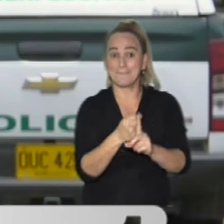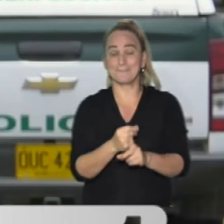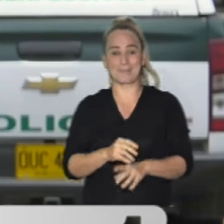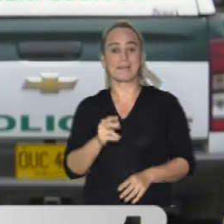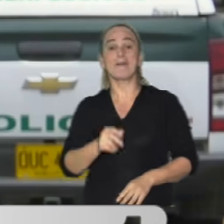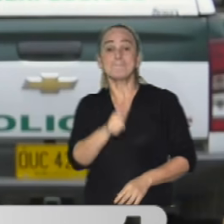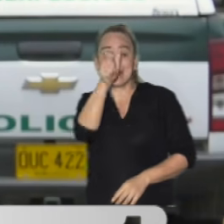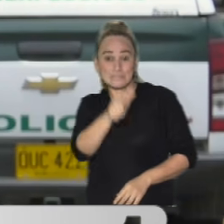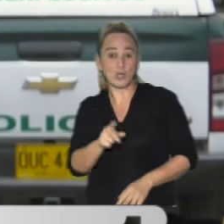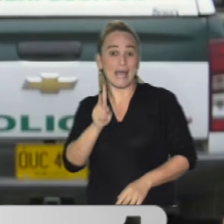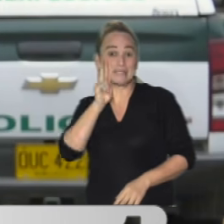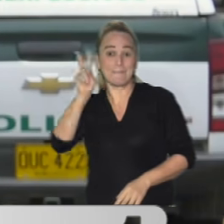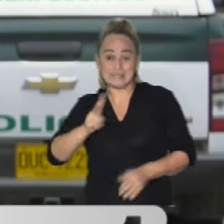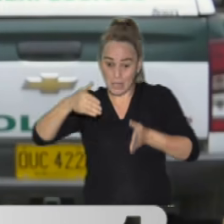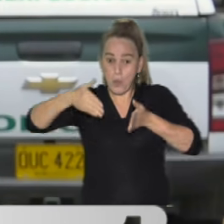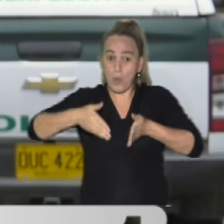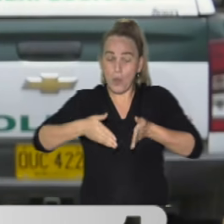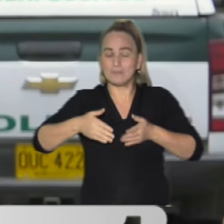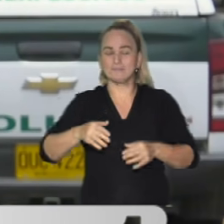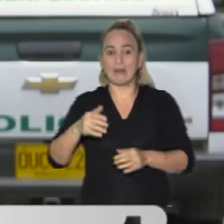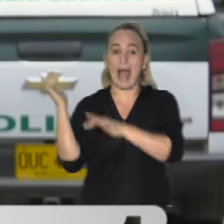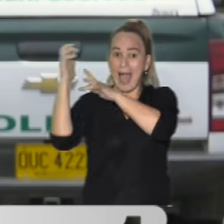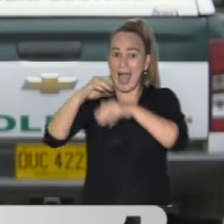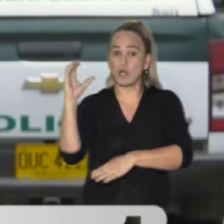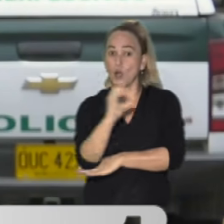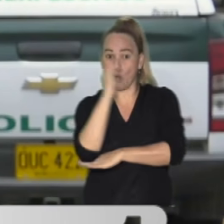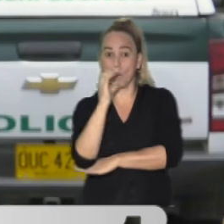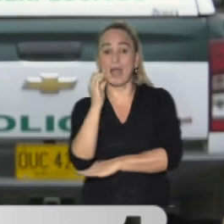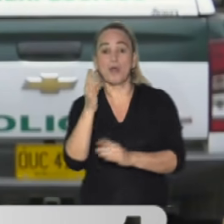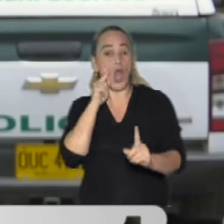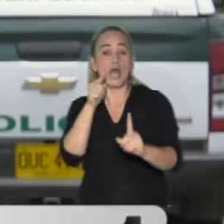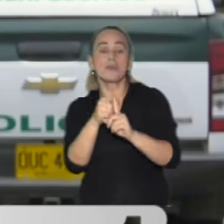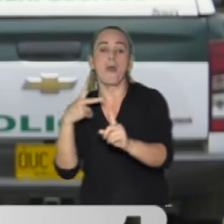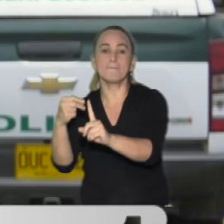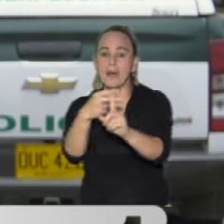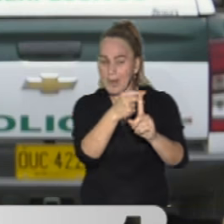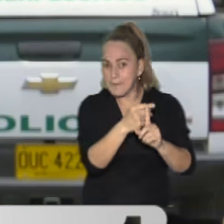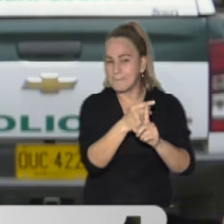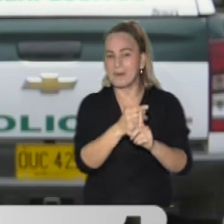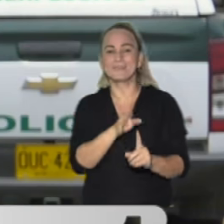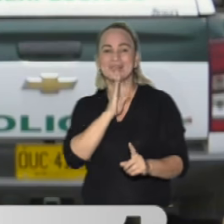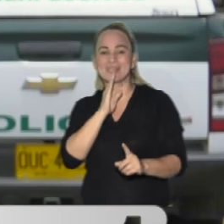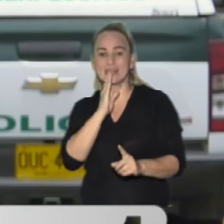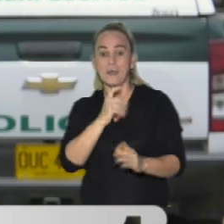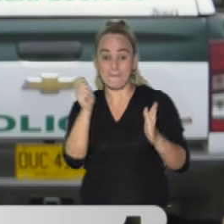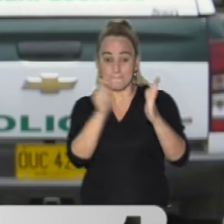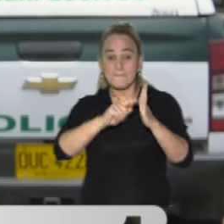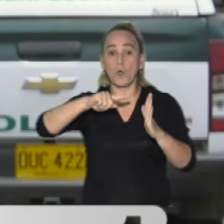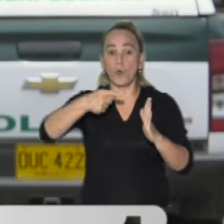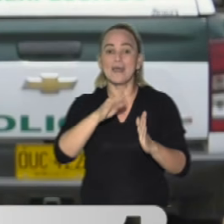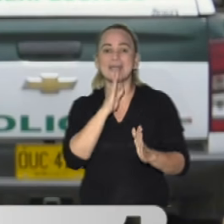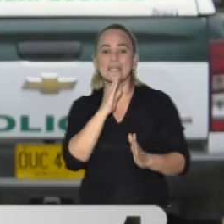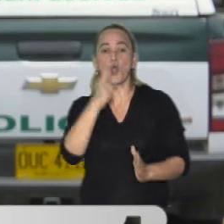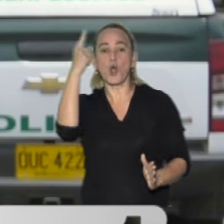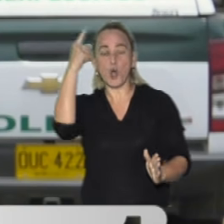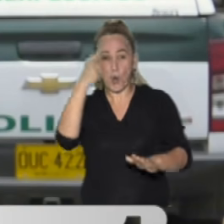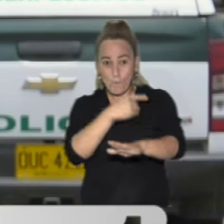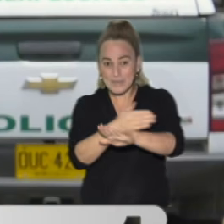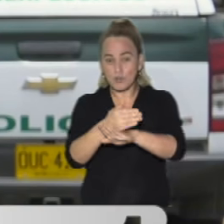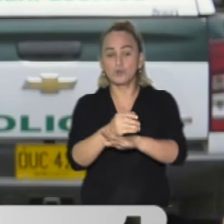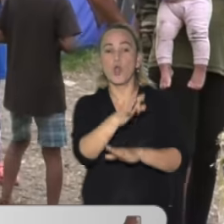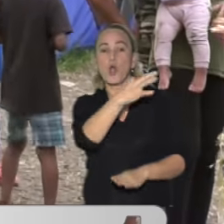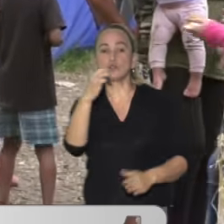venezolanos que están de forma irregular en Colombia se vacunen. Hasta el momento se confirma entonces la aplicación de una vacuna a